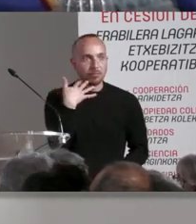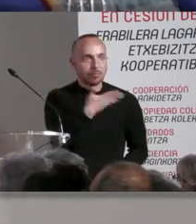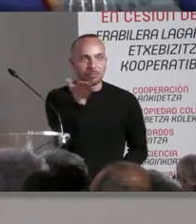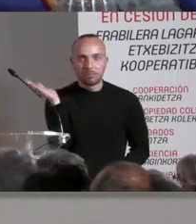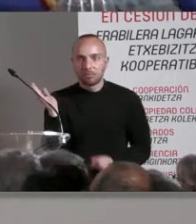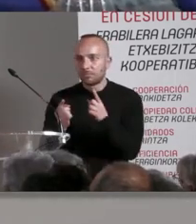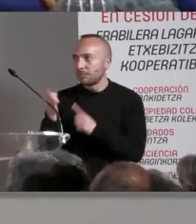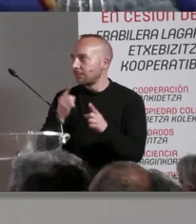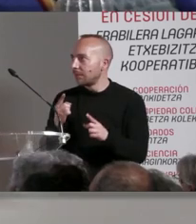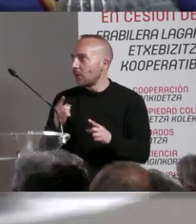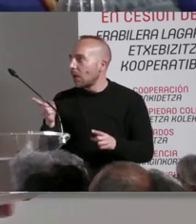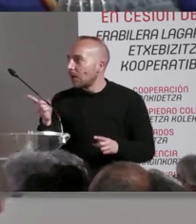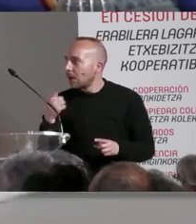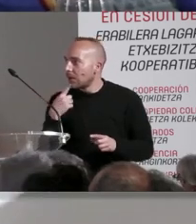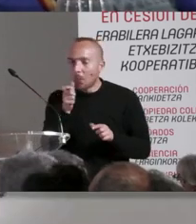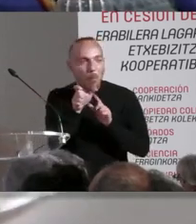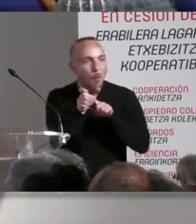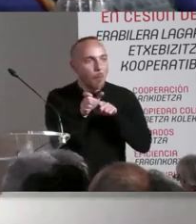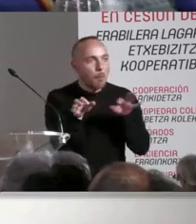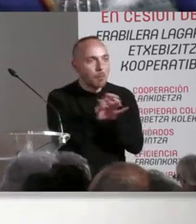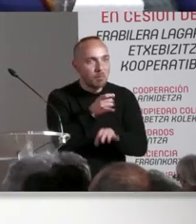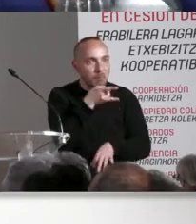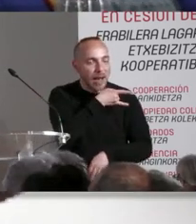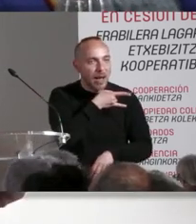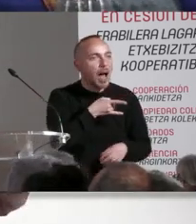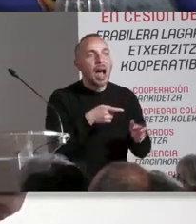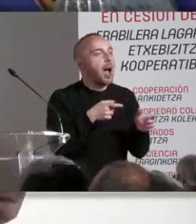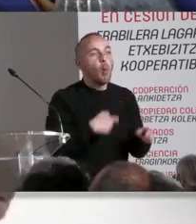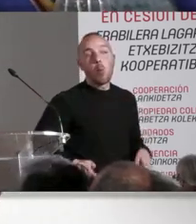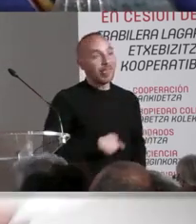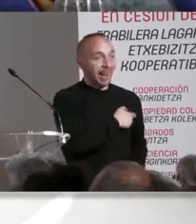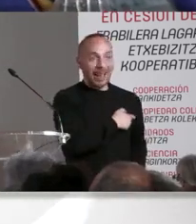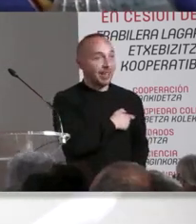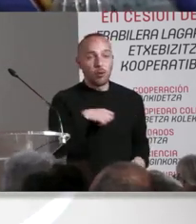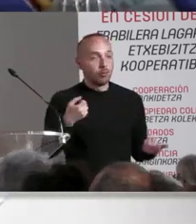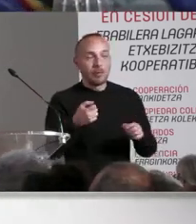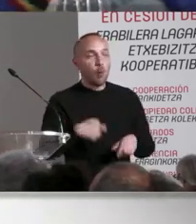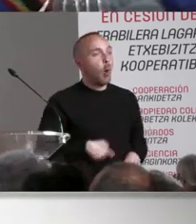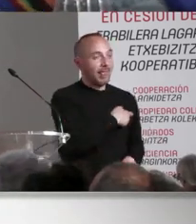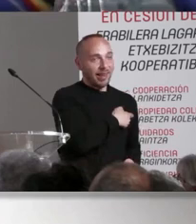podríamos... Araquil. Uy, me he colado. Bueno, pues podríamos decir